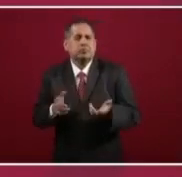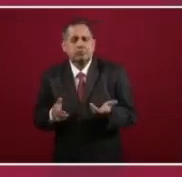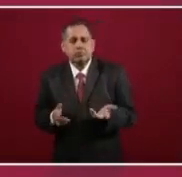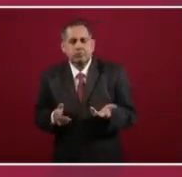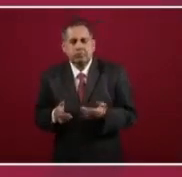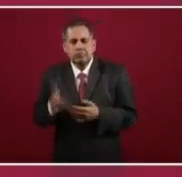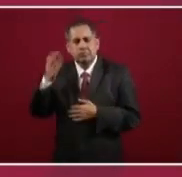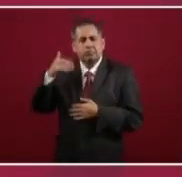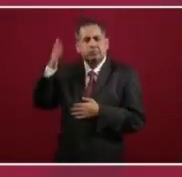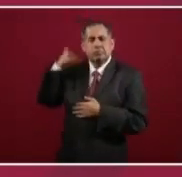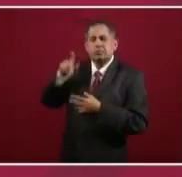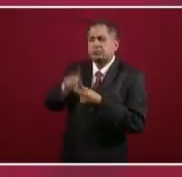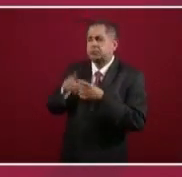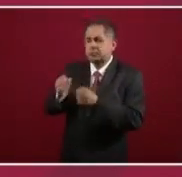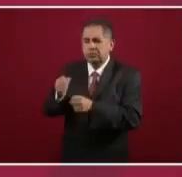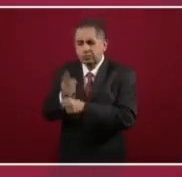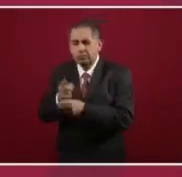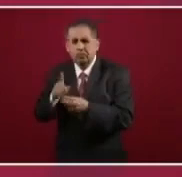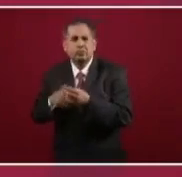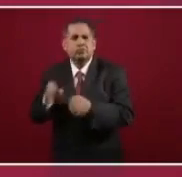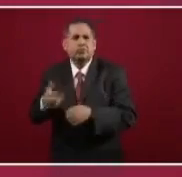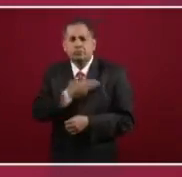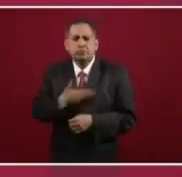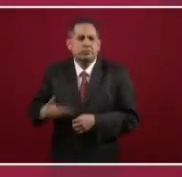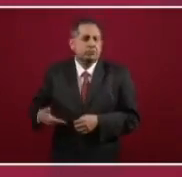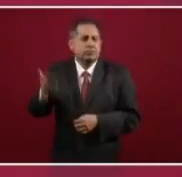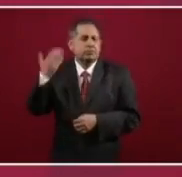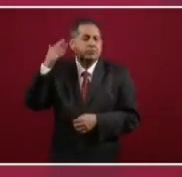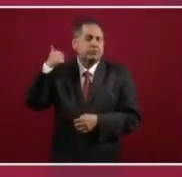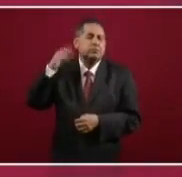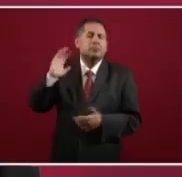donde estaba el de seguridad donde estaba el presidente